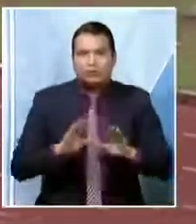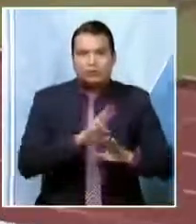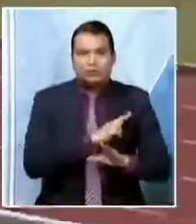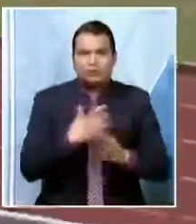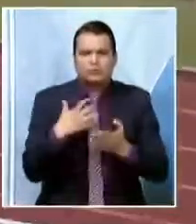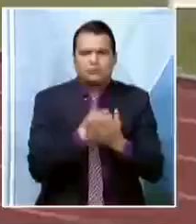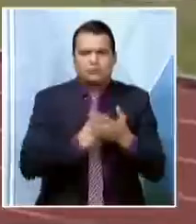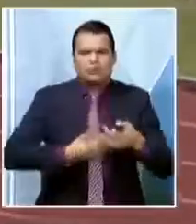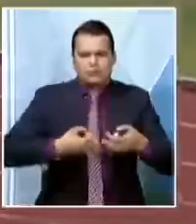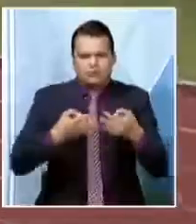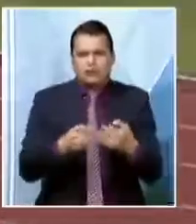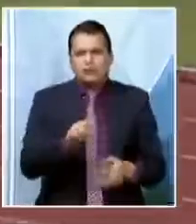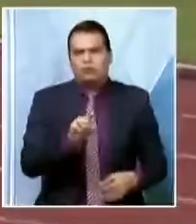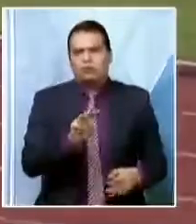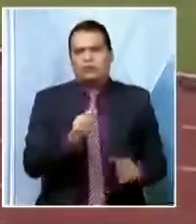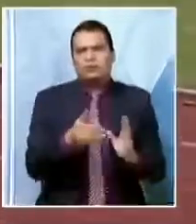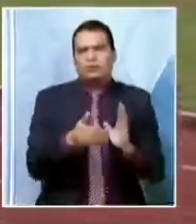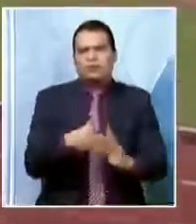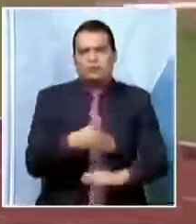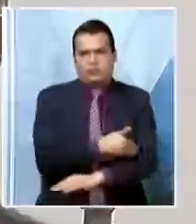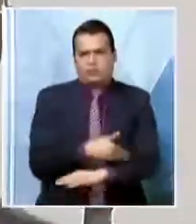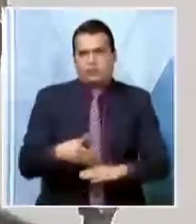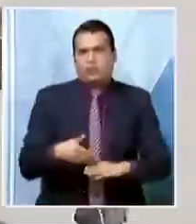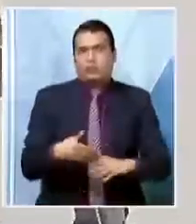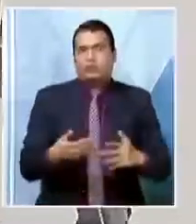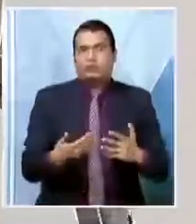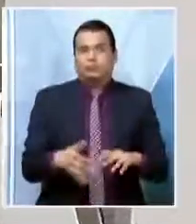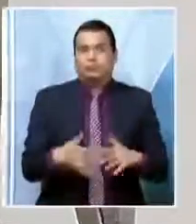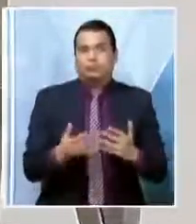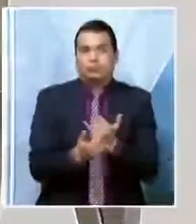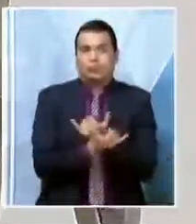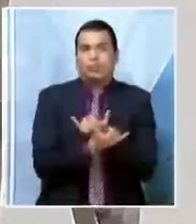recaudar cerca de 13 mil millones y Cali alrededor de 25 mil